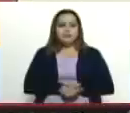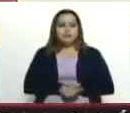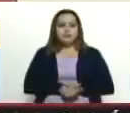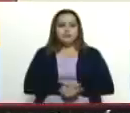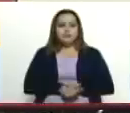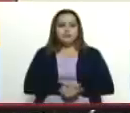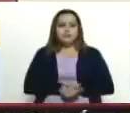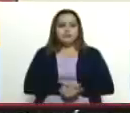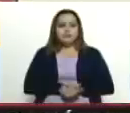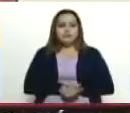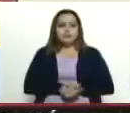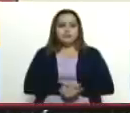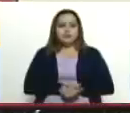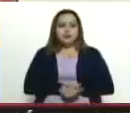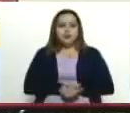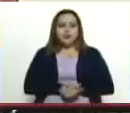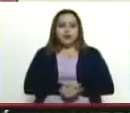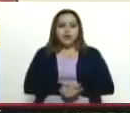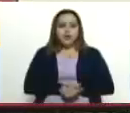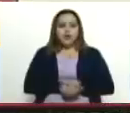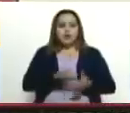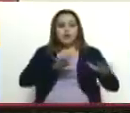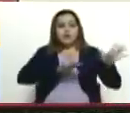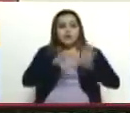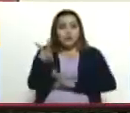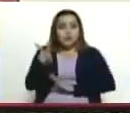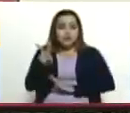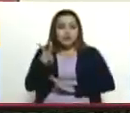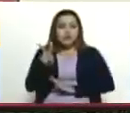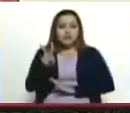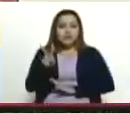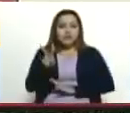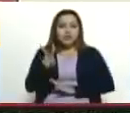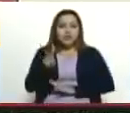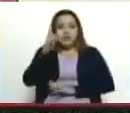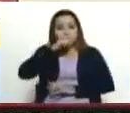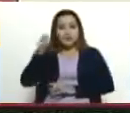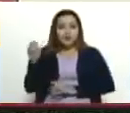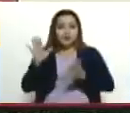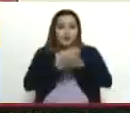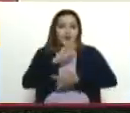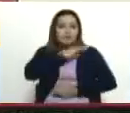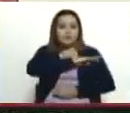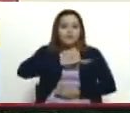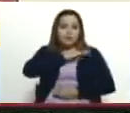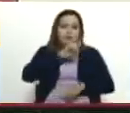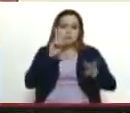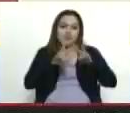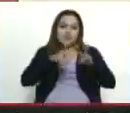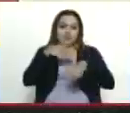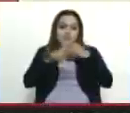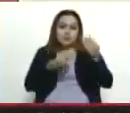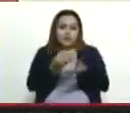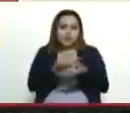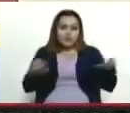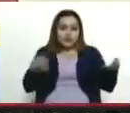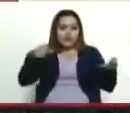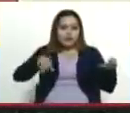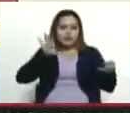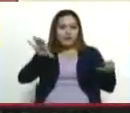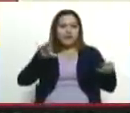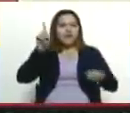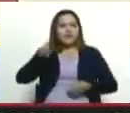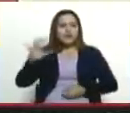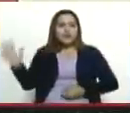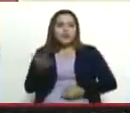12 aniversario de la gran misión Vivienda Venezuela, se hicieron con todo éxito en nuestro país los quintos Juegos